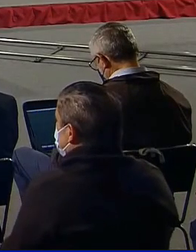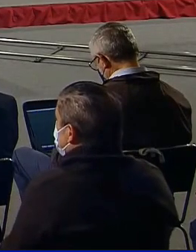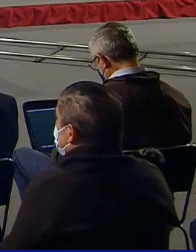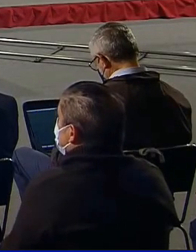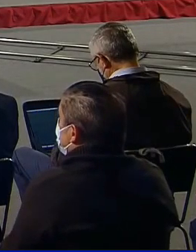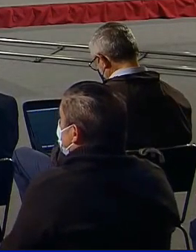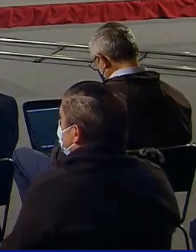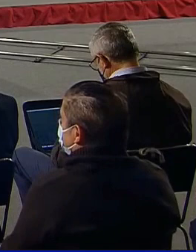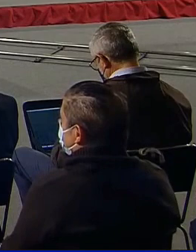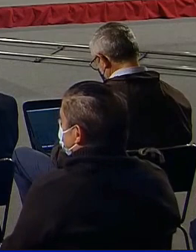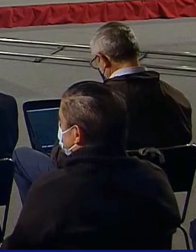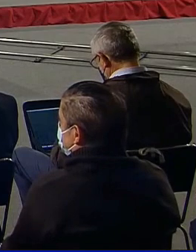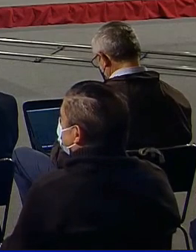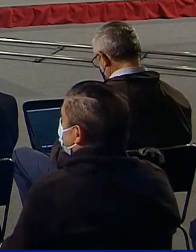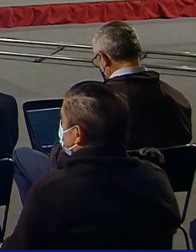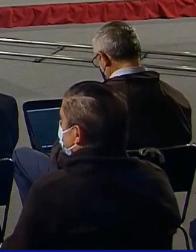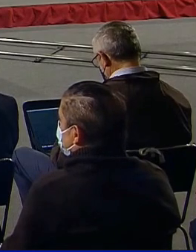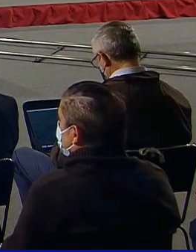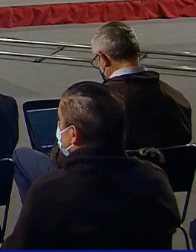finalizar la semana